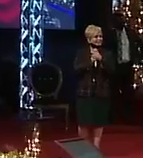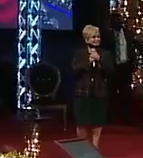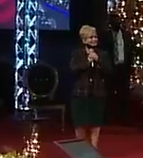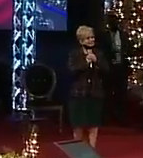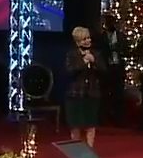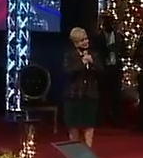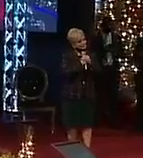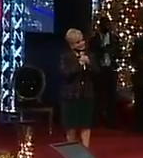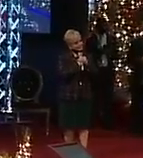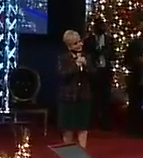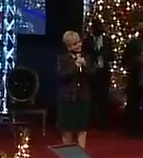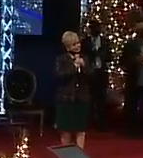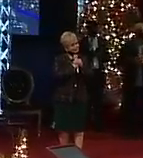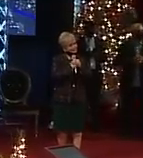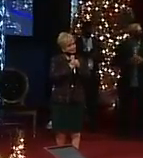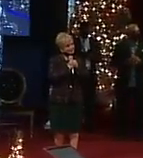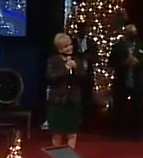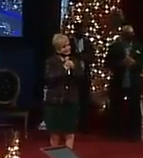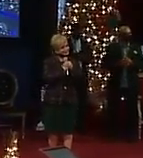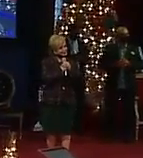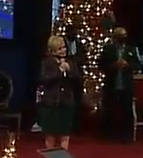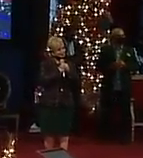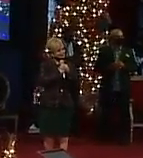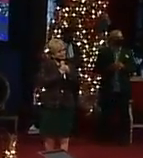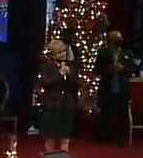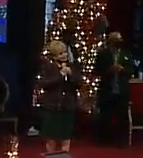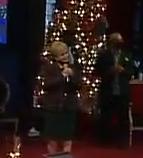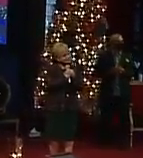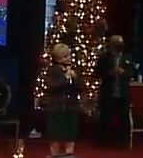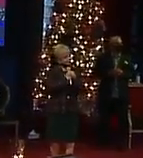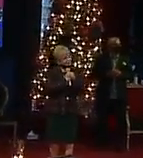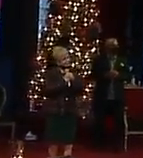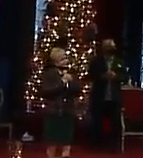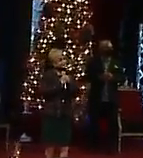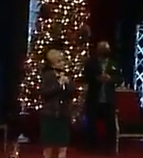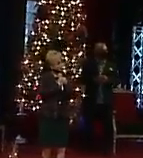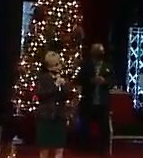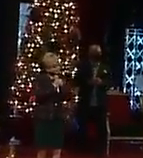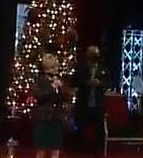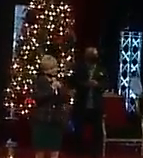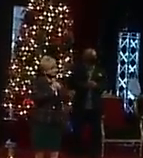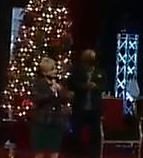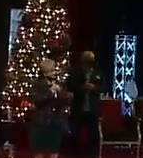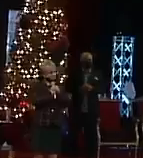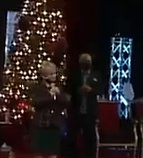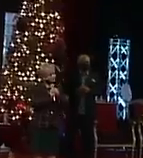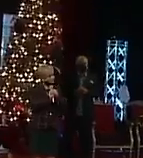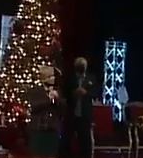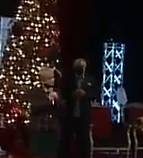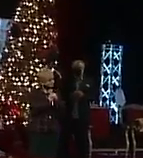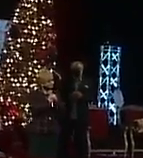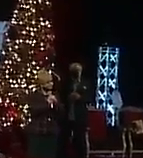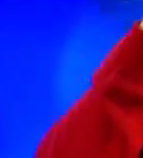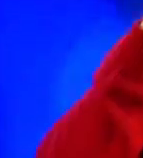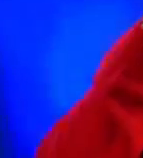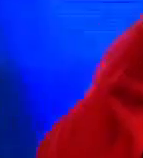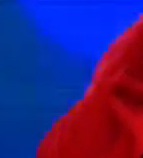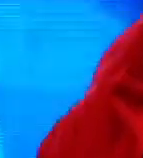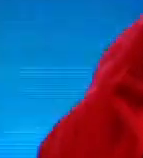pastora, porque este año ha sido de bendición. En medio de la prueba, el Señor se ha